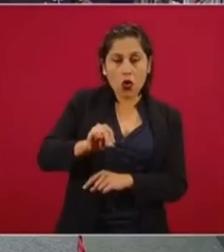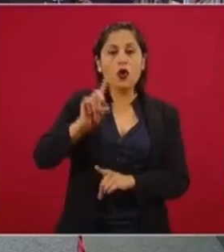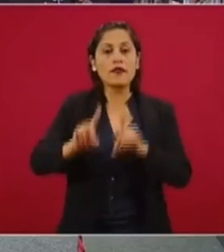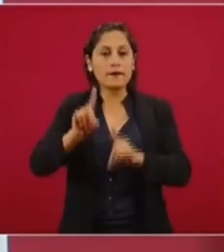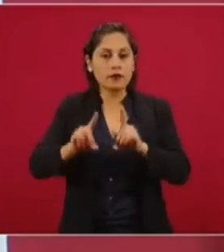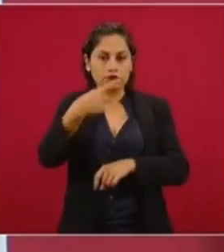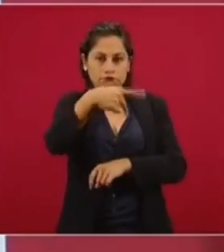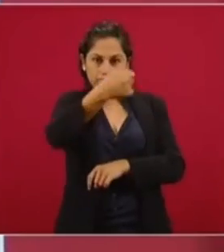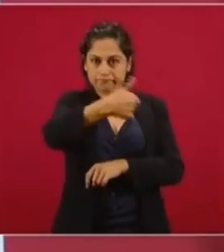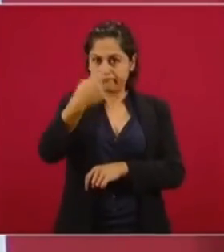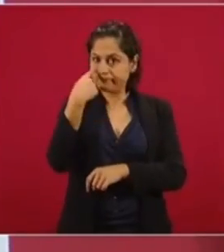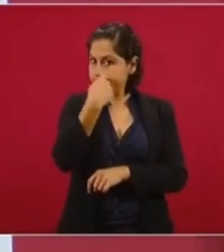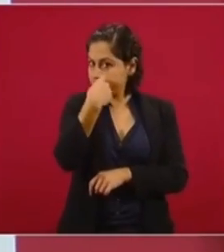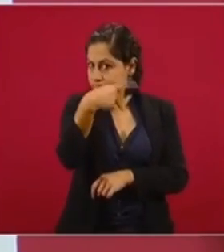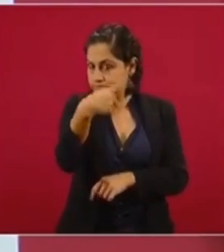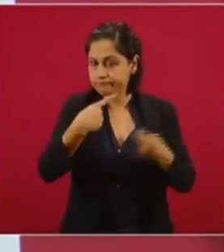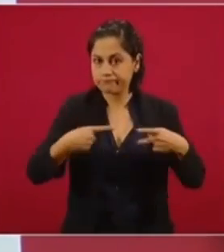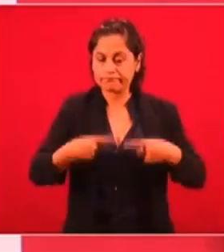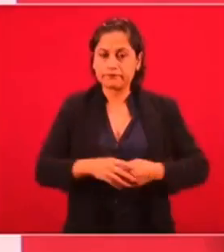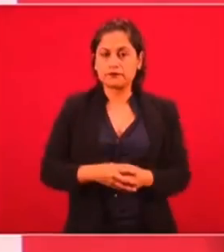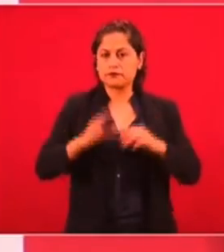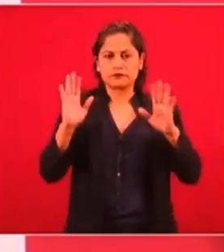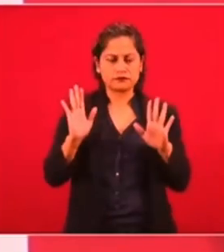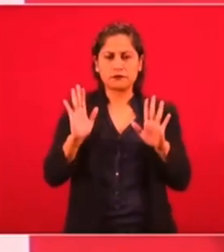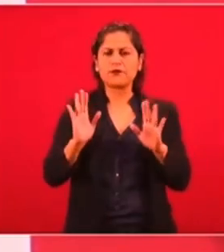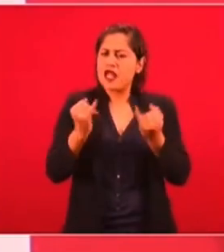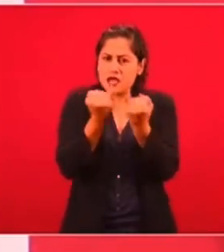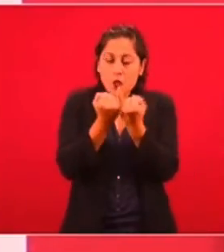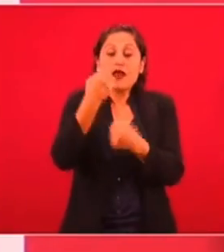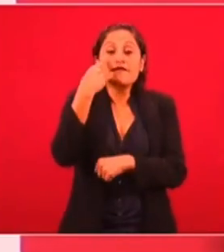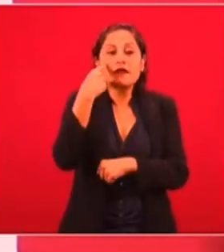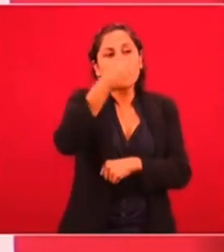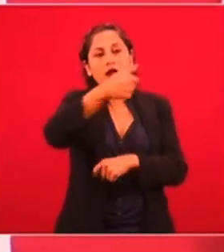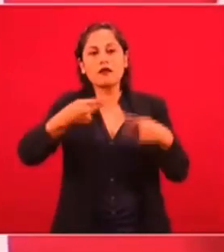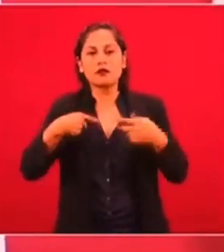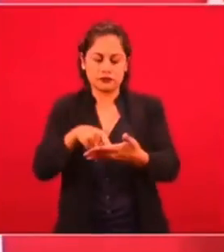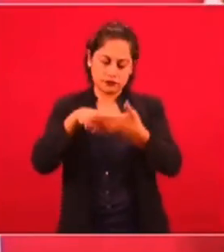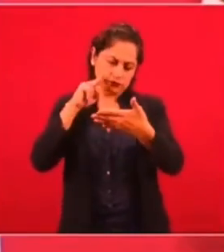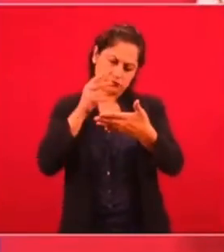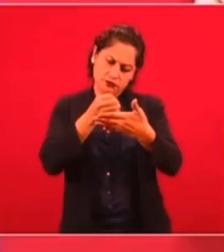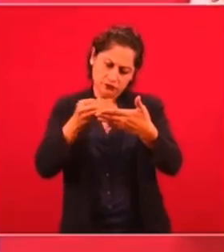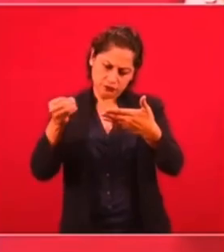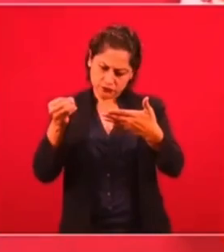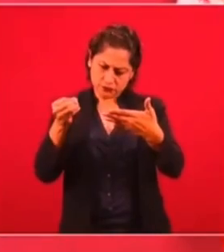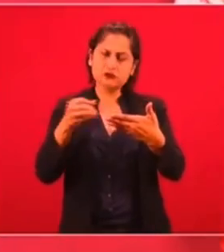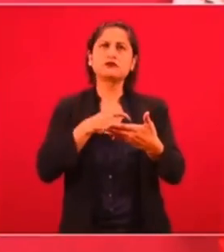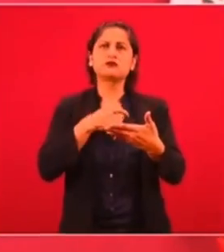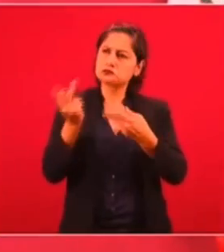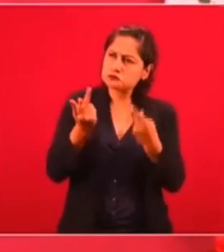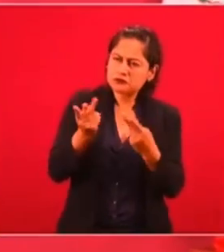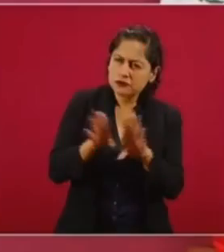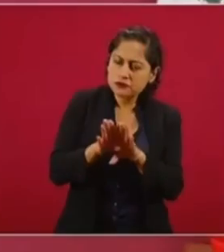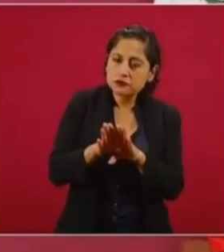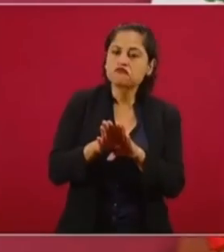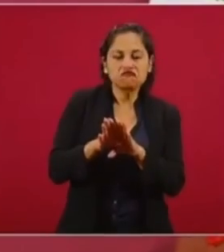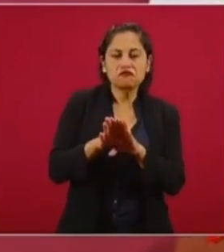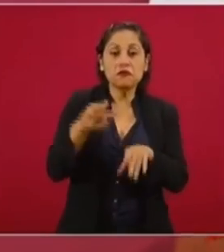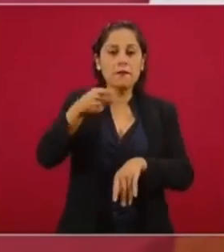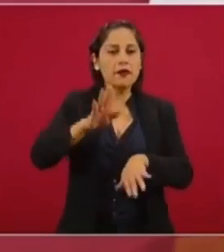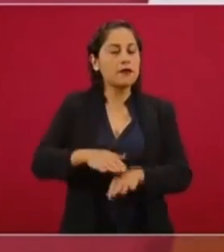aclarándolo. Lo importante aquí es el que se lleve a cabo la consulta.